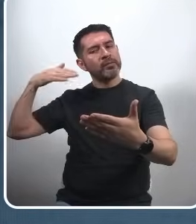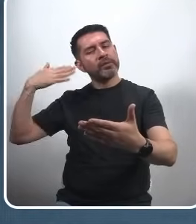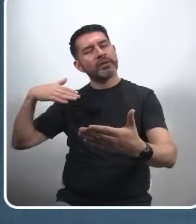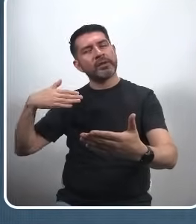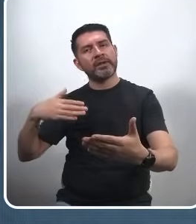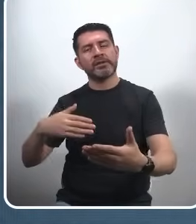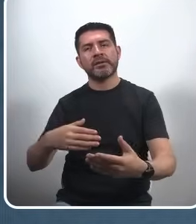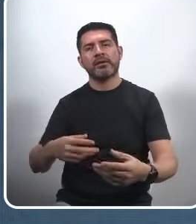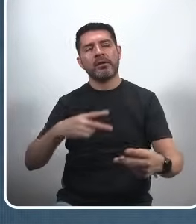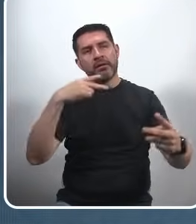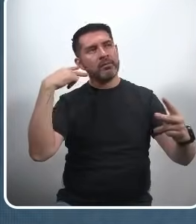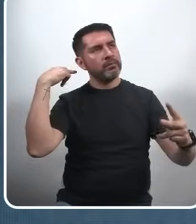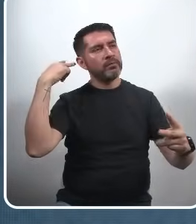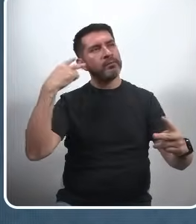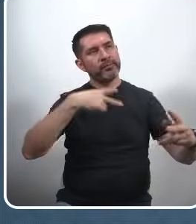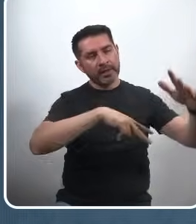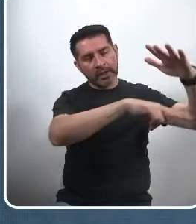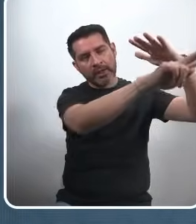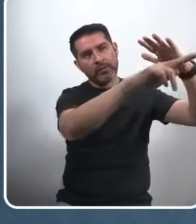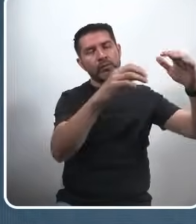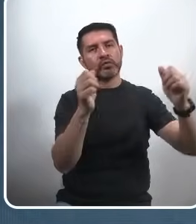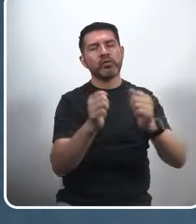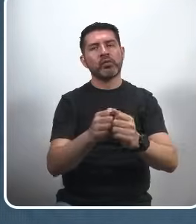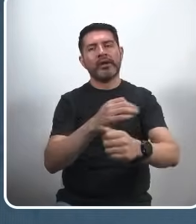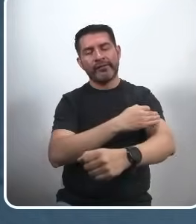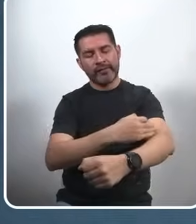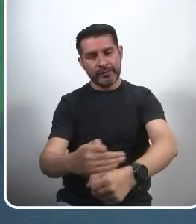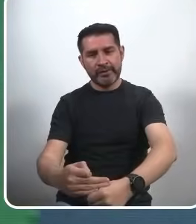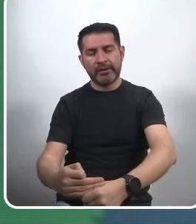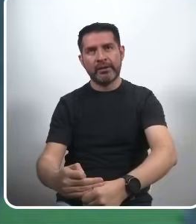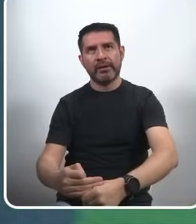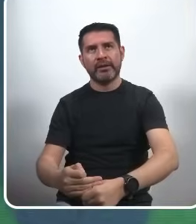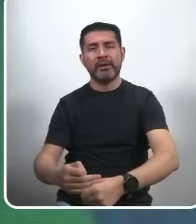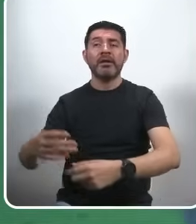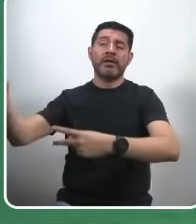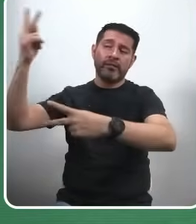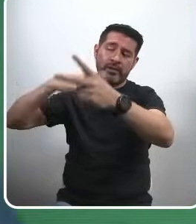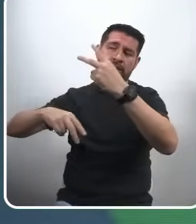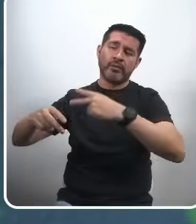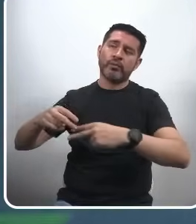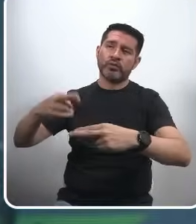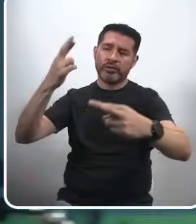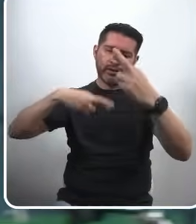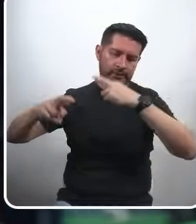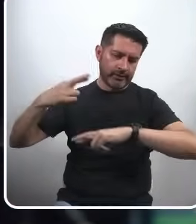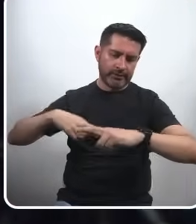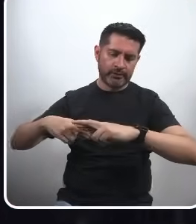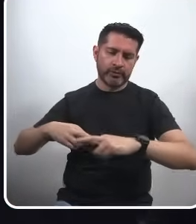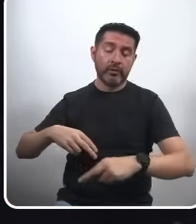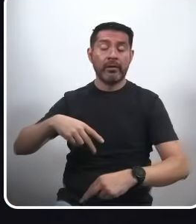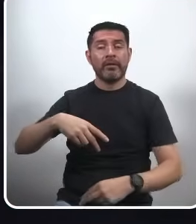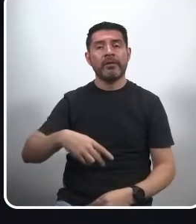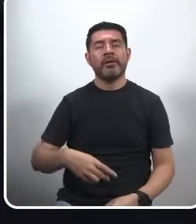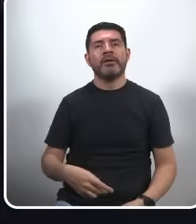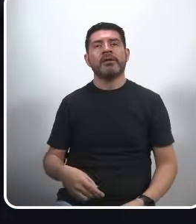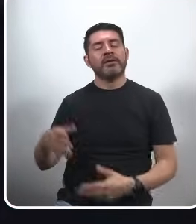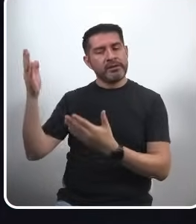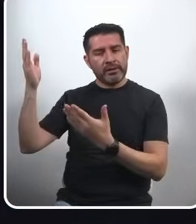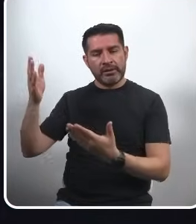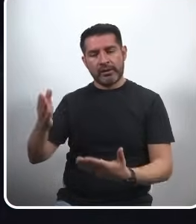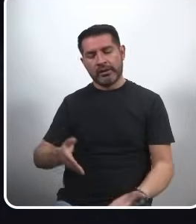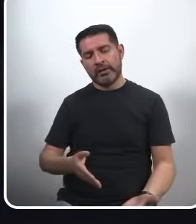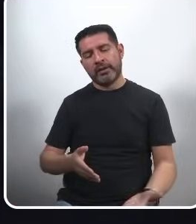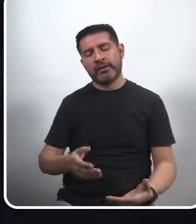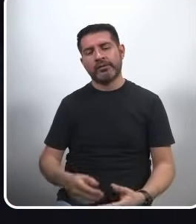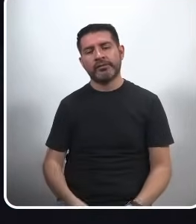familia en una conferencia y veníamos ya para regresar a Ciudad de México y llegamos todos al aeropuerto y de